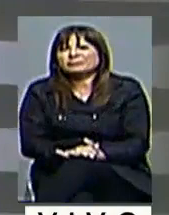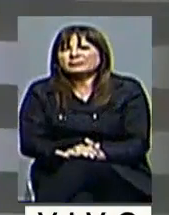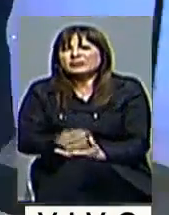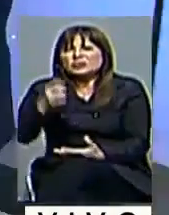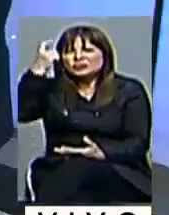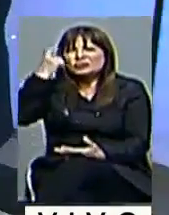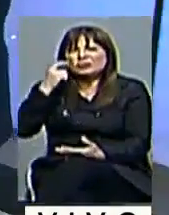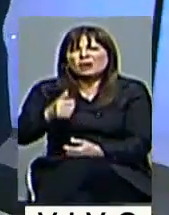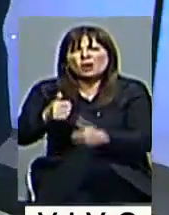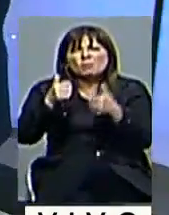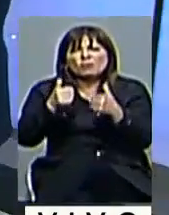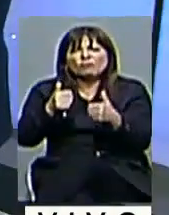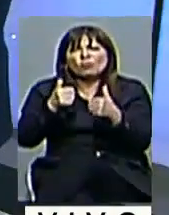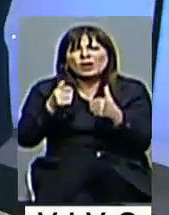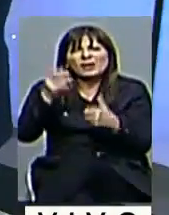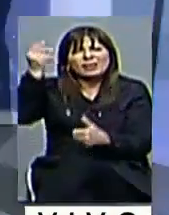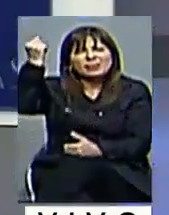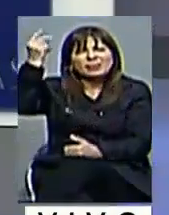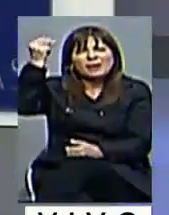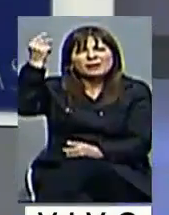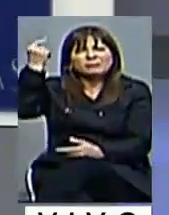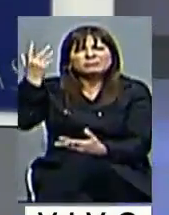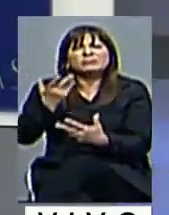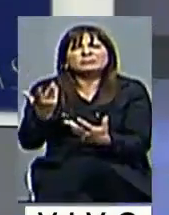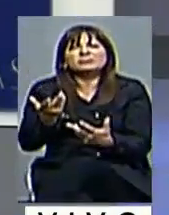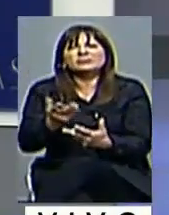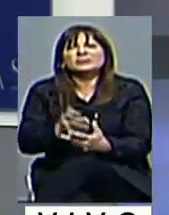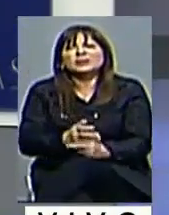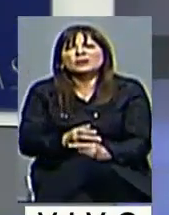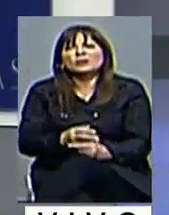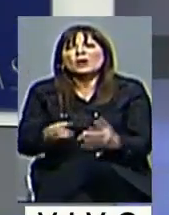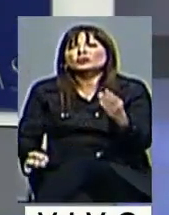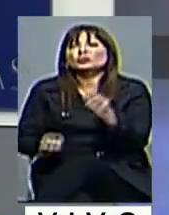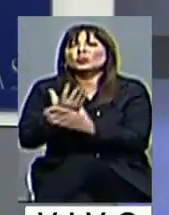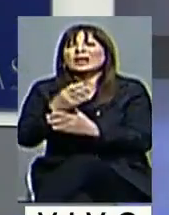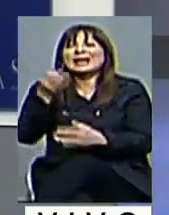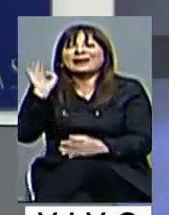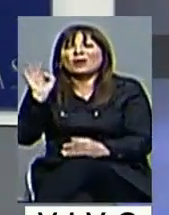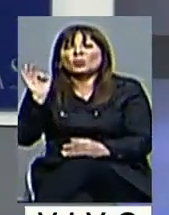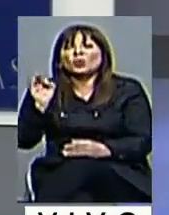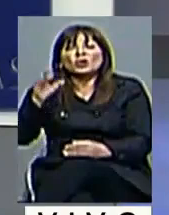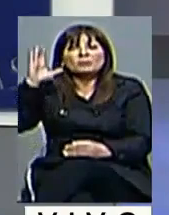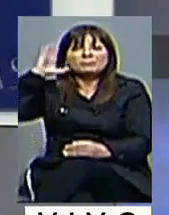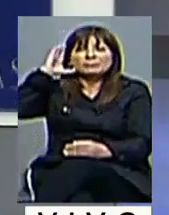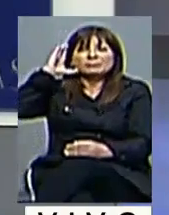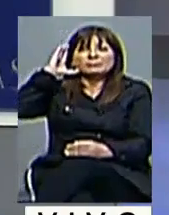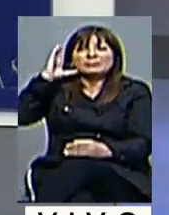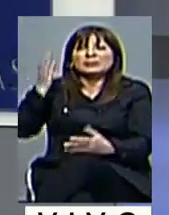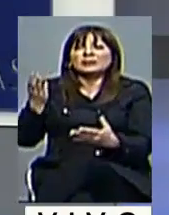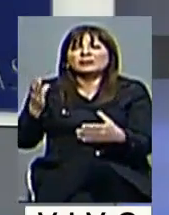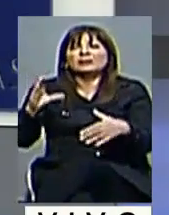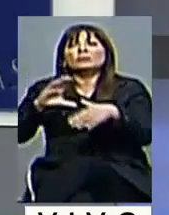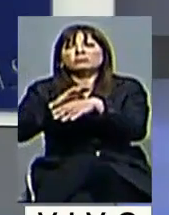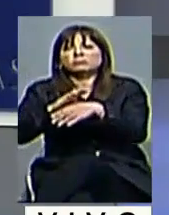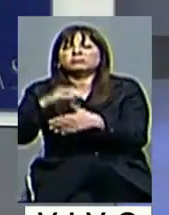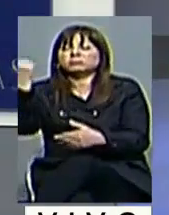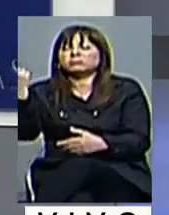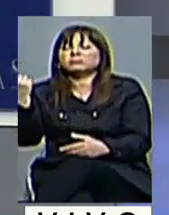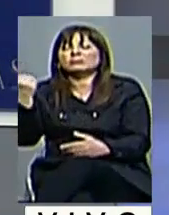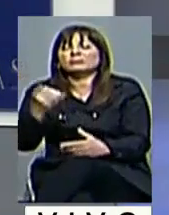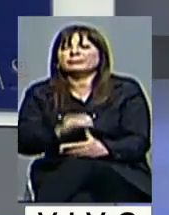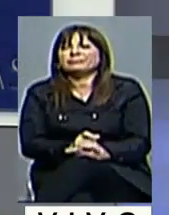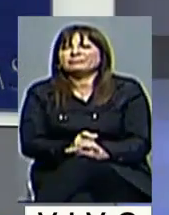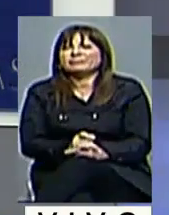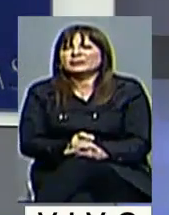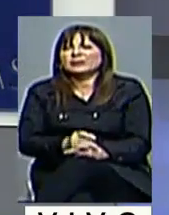fue una muy buena idea, efectivamente, que surge de la reunión entre la presidenta Bachelet y el presidente electo, Sebastián